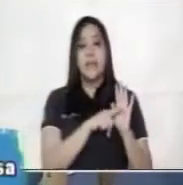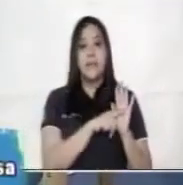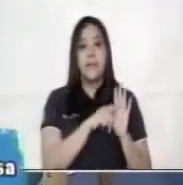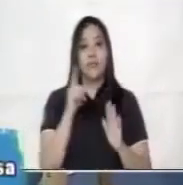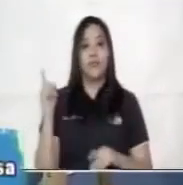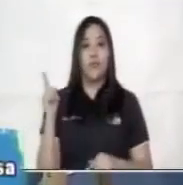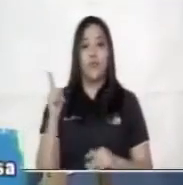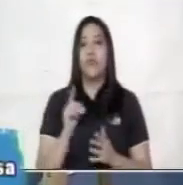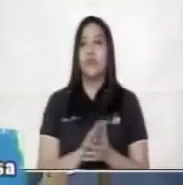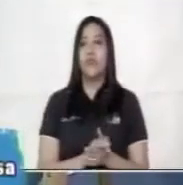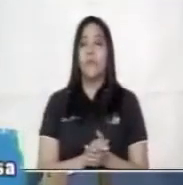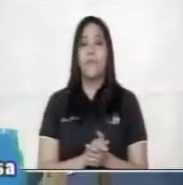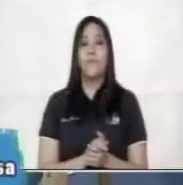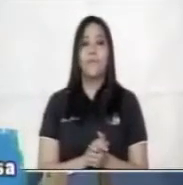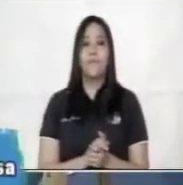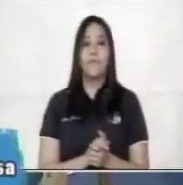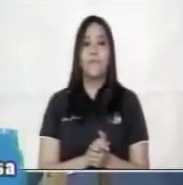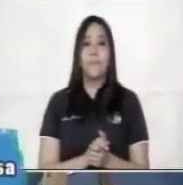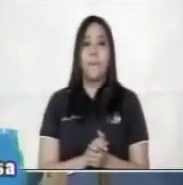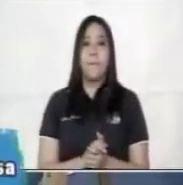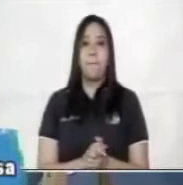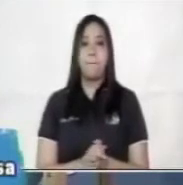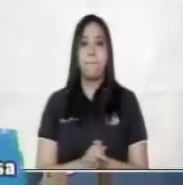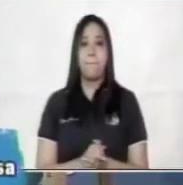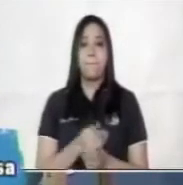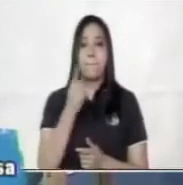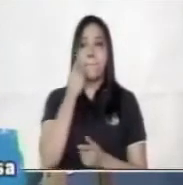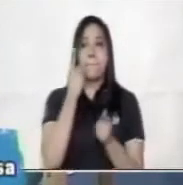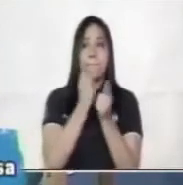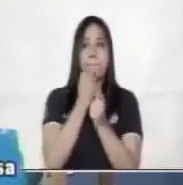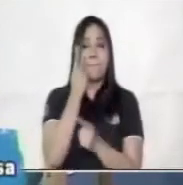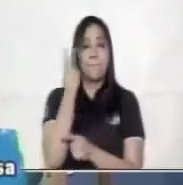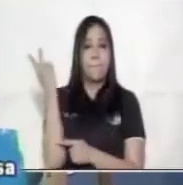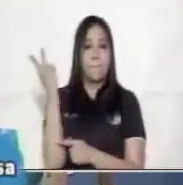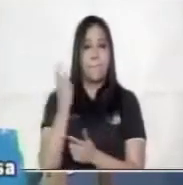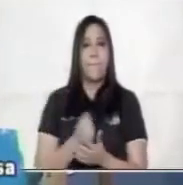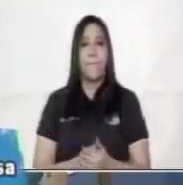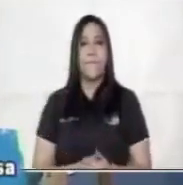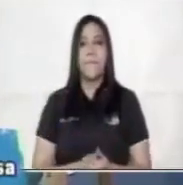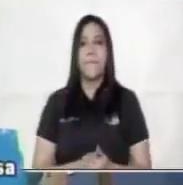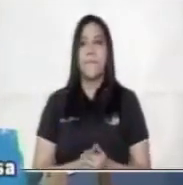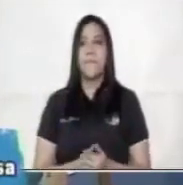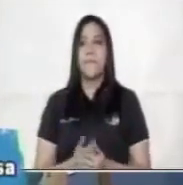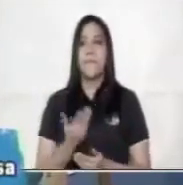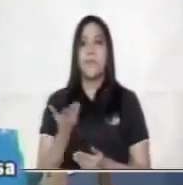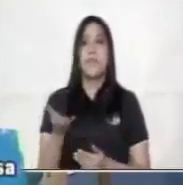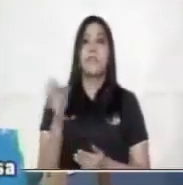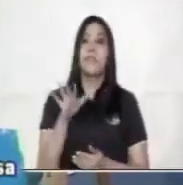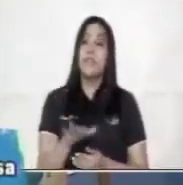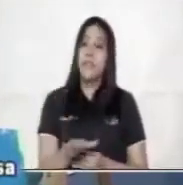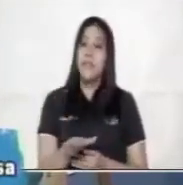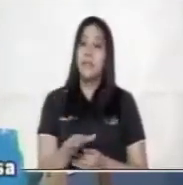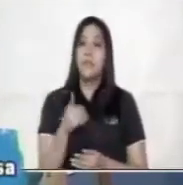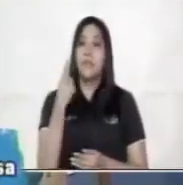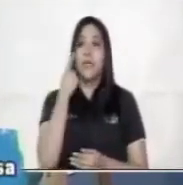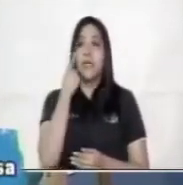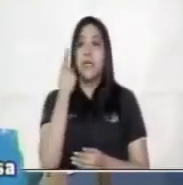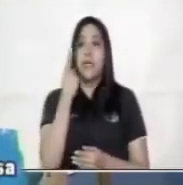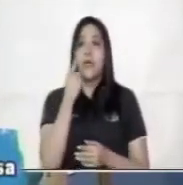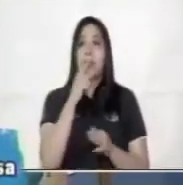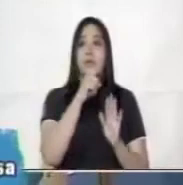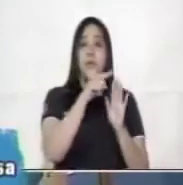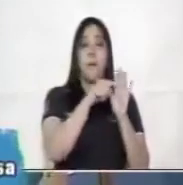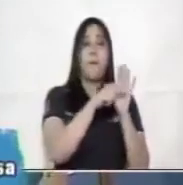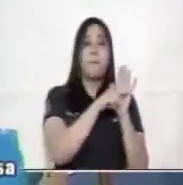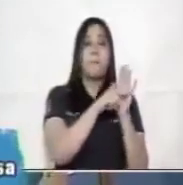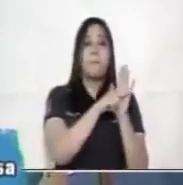y Y es menos 1. Lo encontramos por acá. Después vamos a buscar cuando X es menos 6